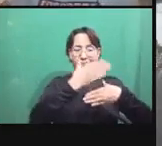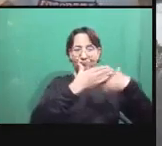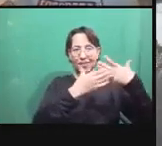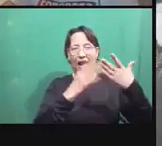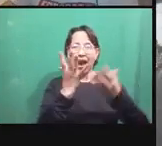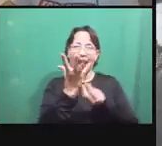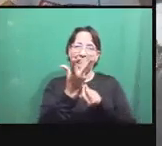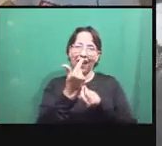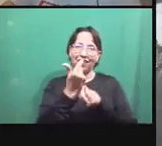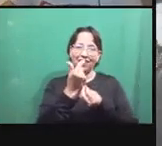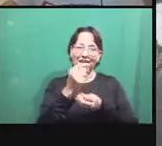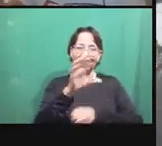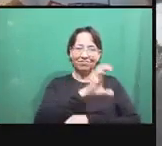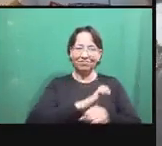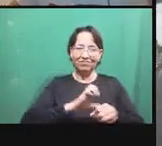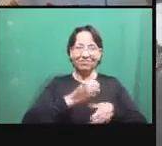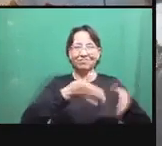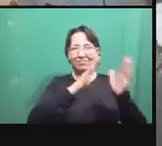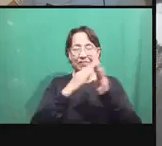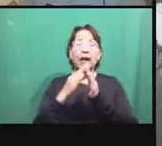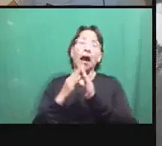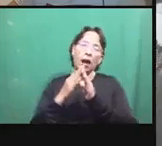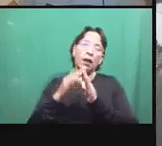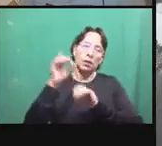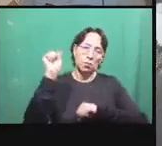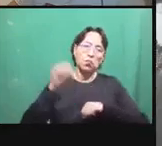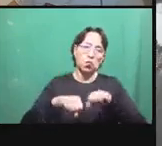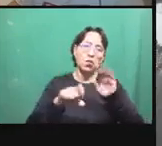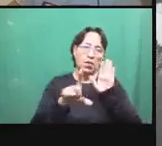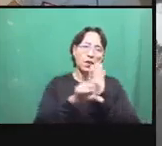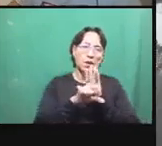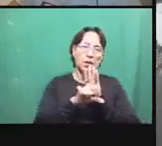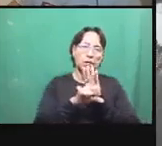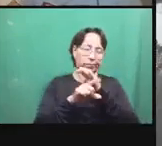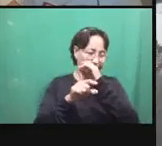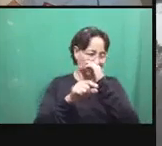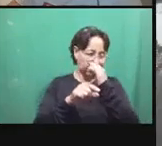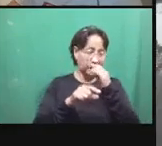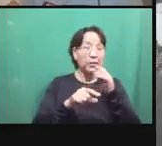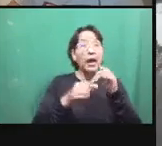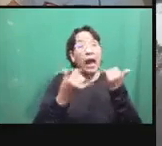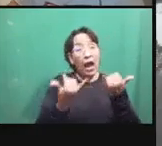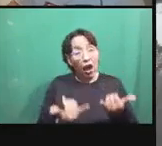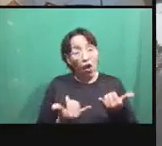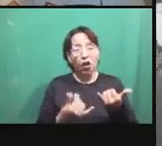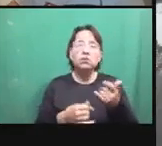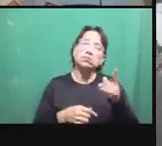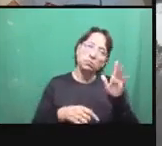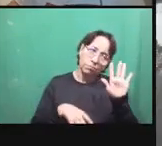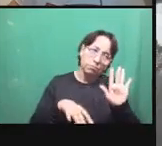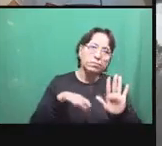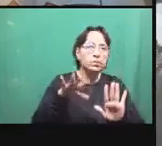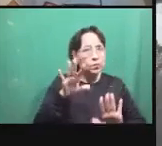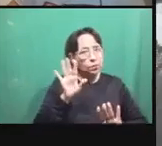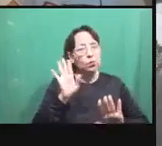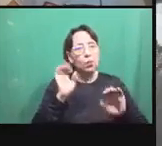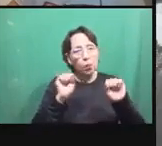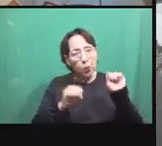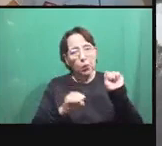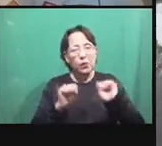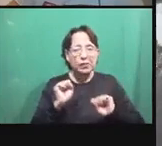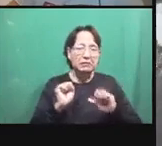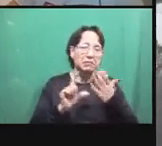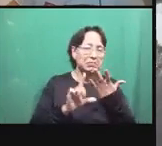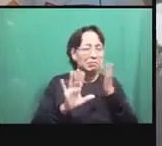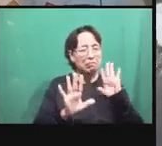poquito, hoy en día sabemos que el graffiti se puede hacer legalmente y que el arte urbano también se puede hacer de una forma más clandestina. Entendemos que